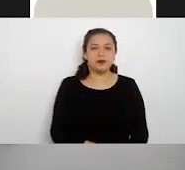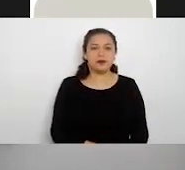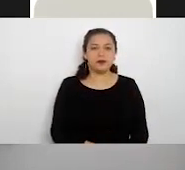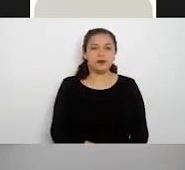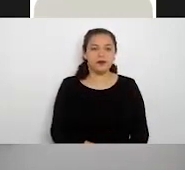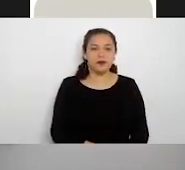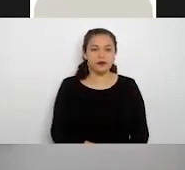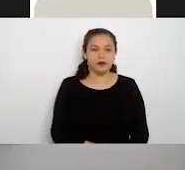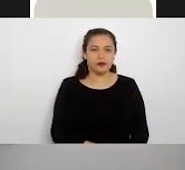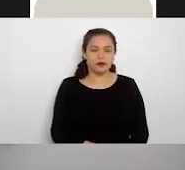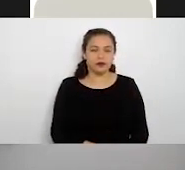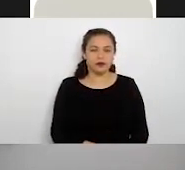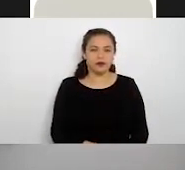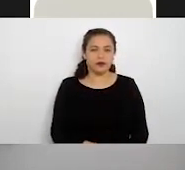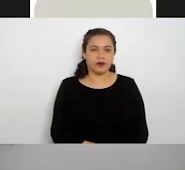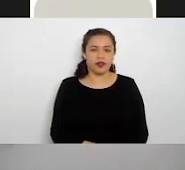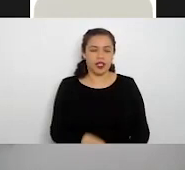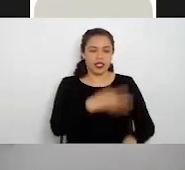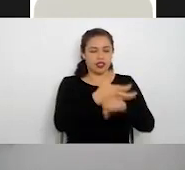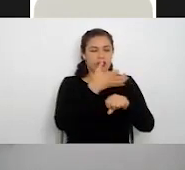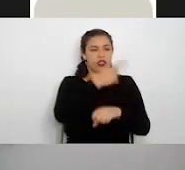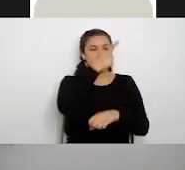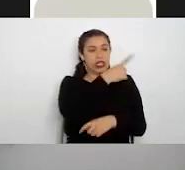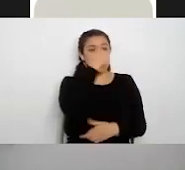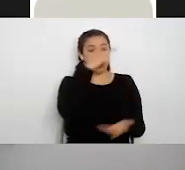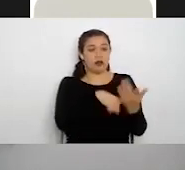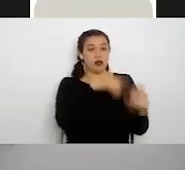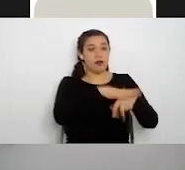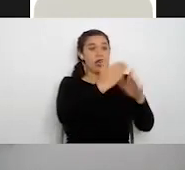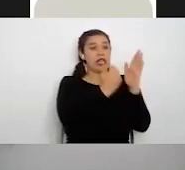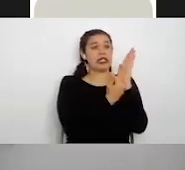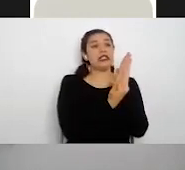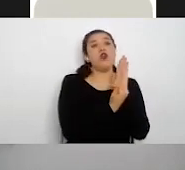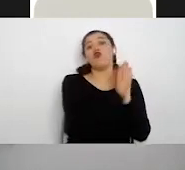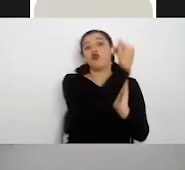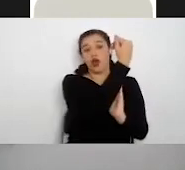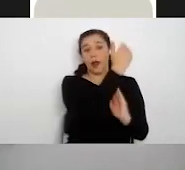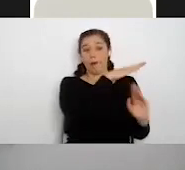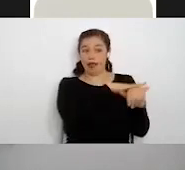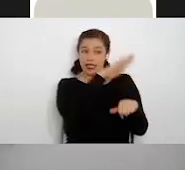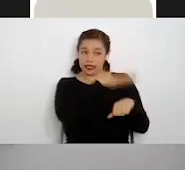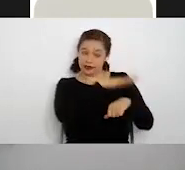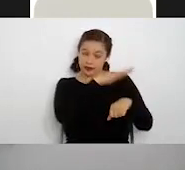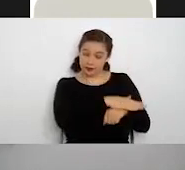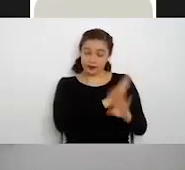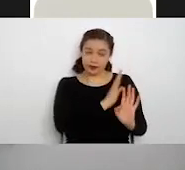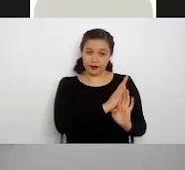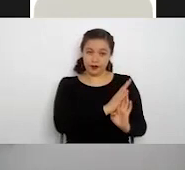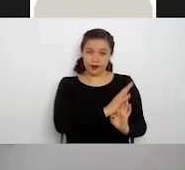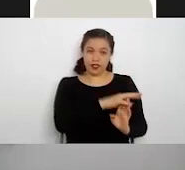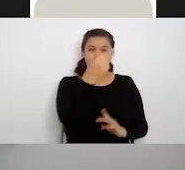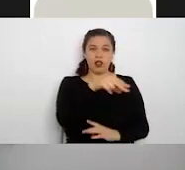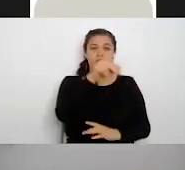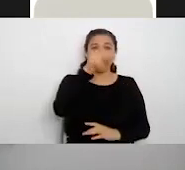Básicamente creemos que Estados Unidos va a crecer mucho más de lo que se piensa por un fenómeno que se llama nearshoring.